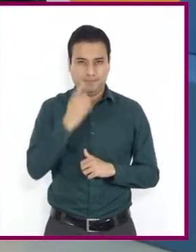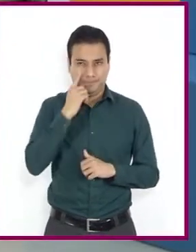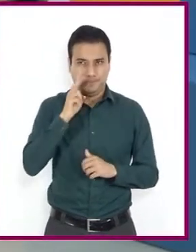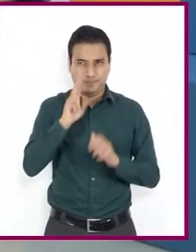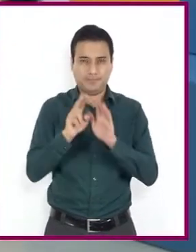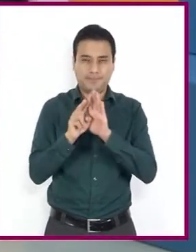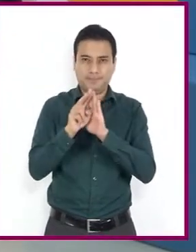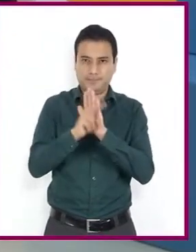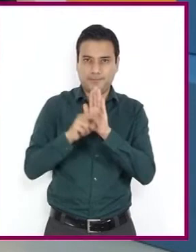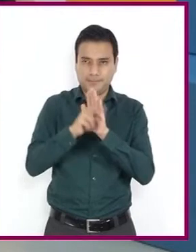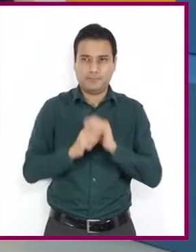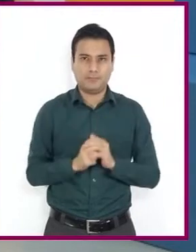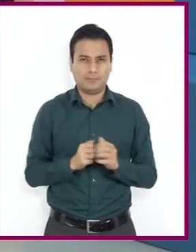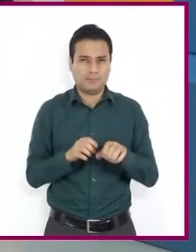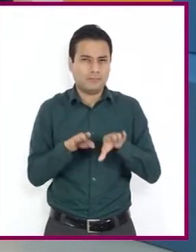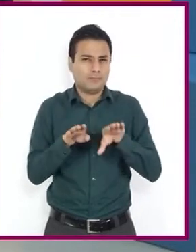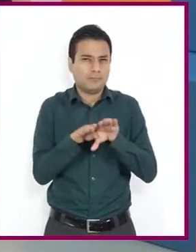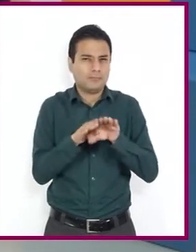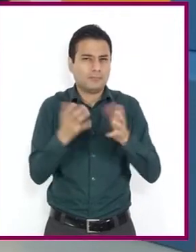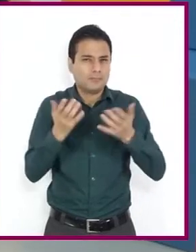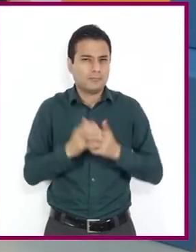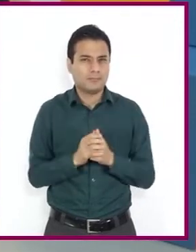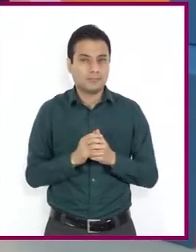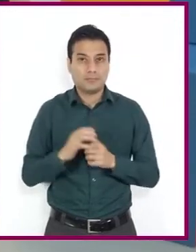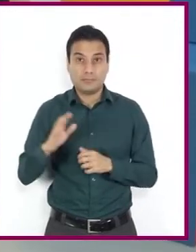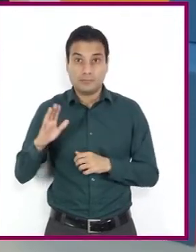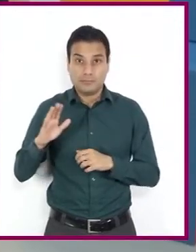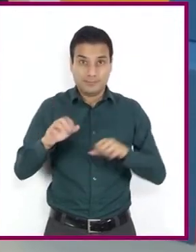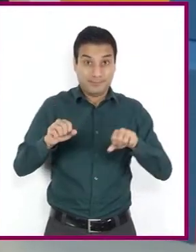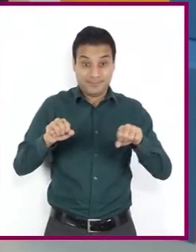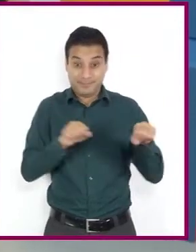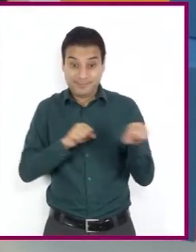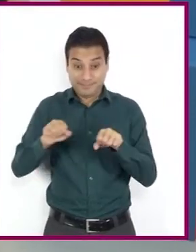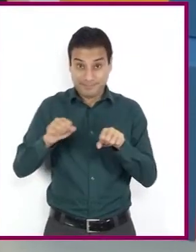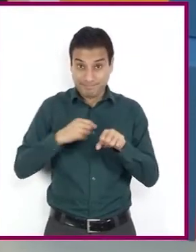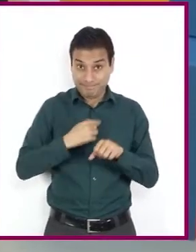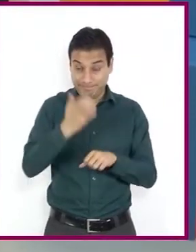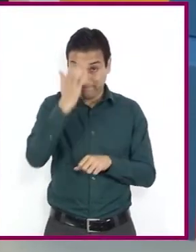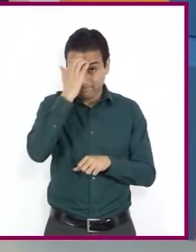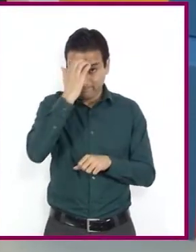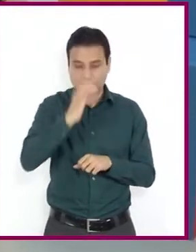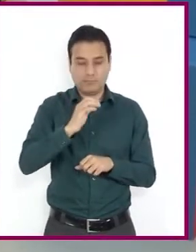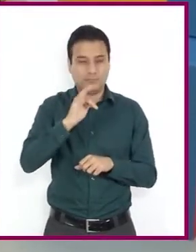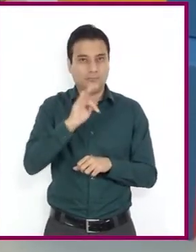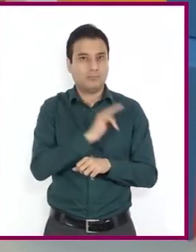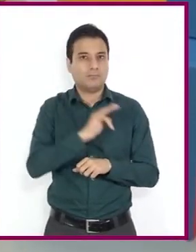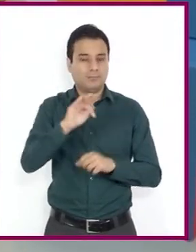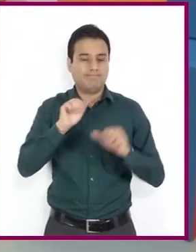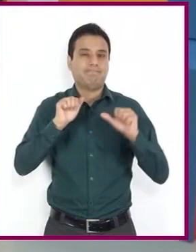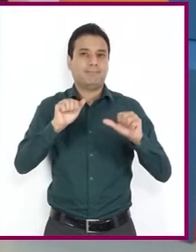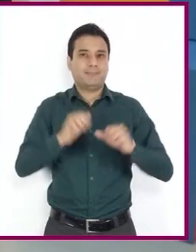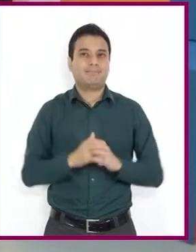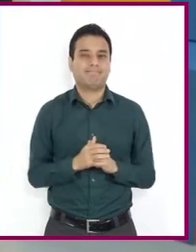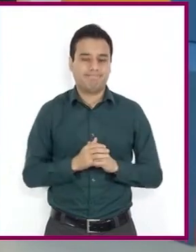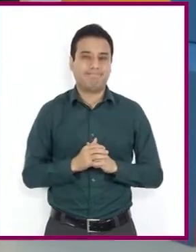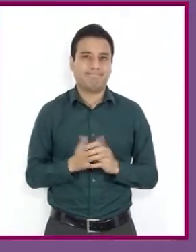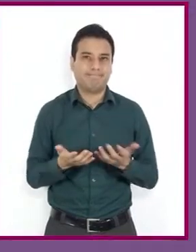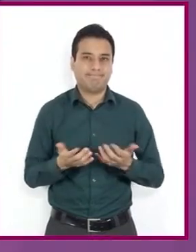video para saber cómo es que el conocimiento de las ondas sísmicas nos ayuda a evitar desastres, pero sobre todo, a salvar